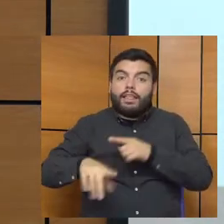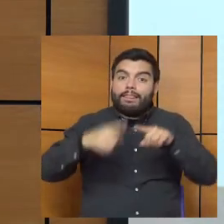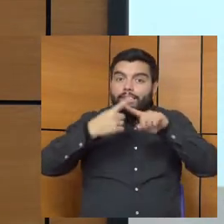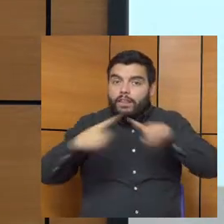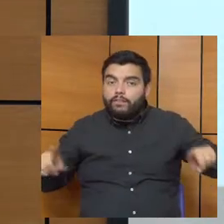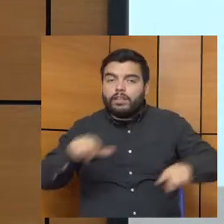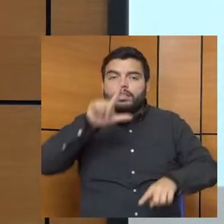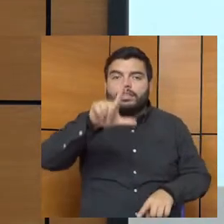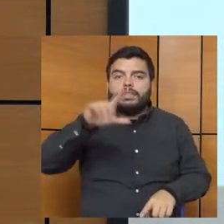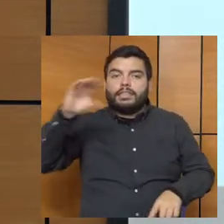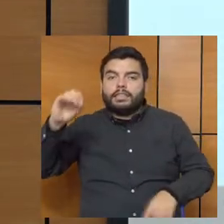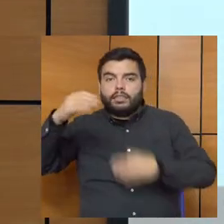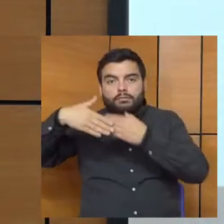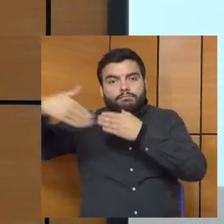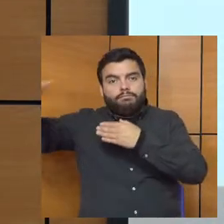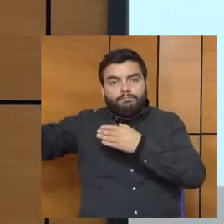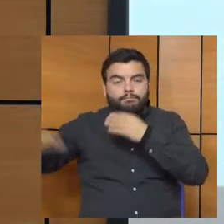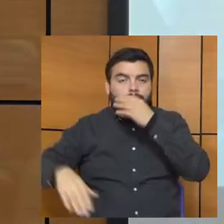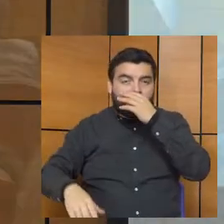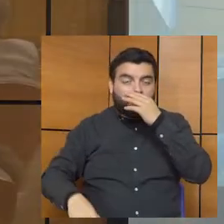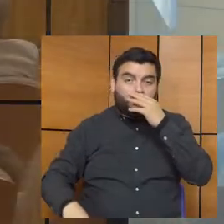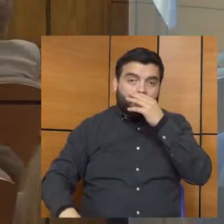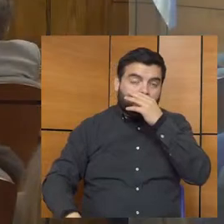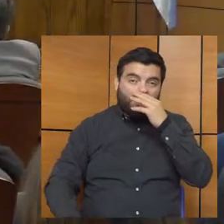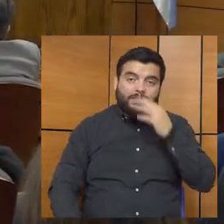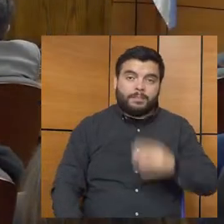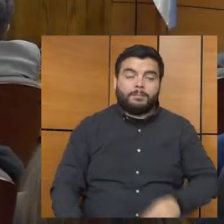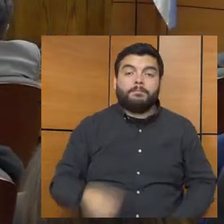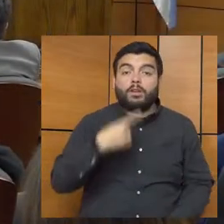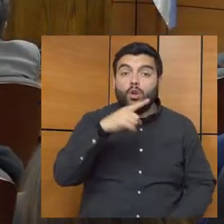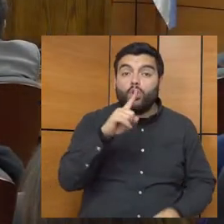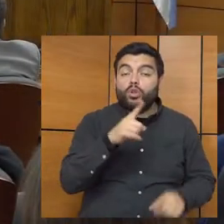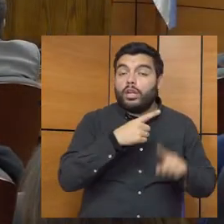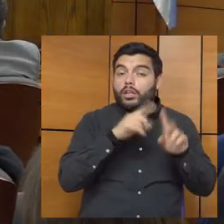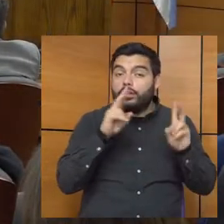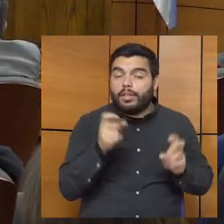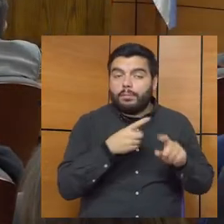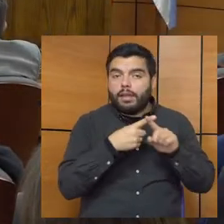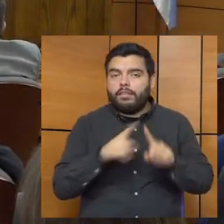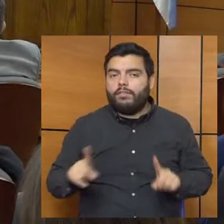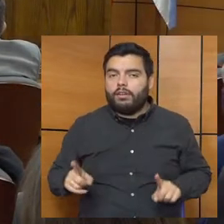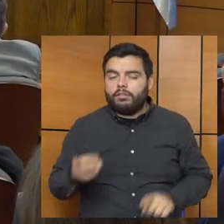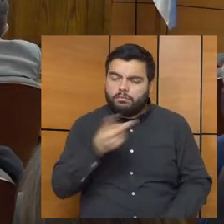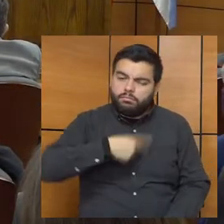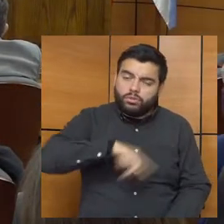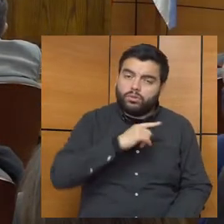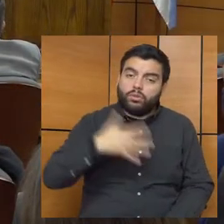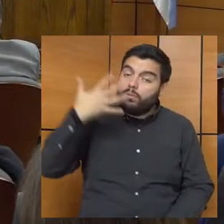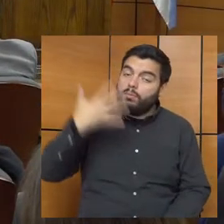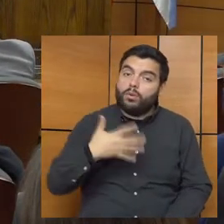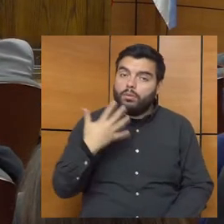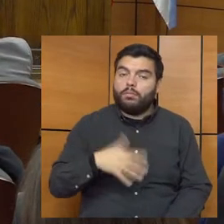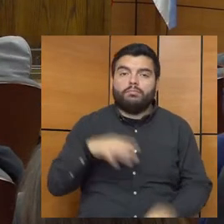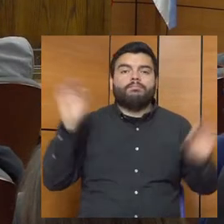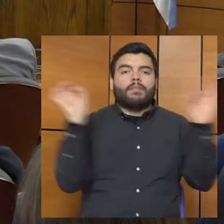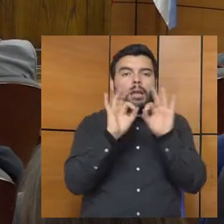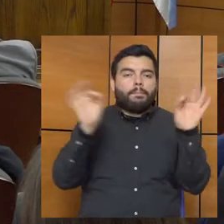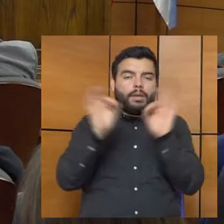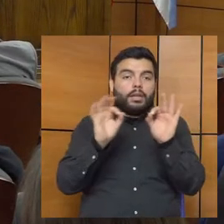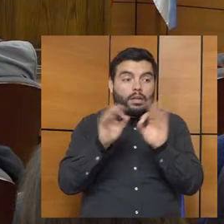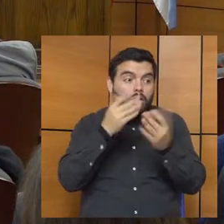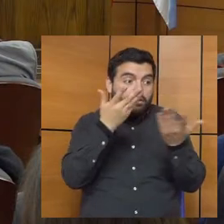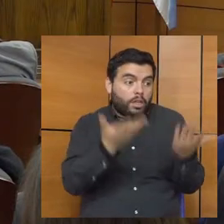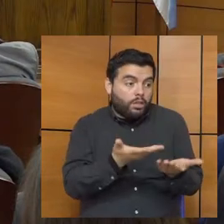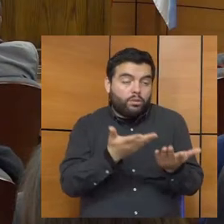algo. Bueno, la otra variable que nosotros encontramos que era muy importante para explicar